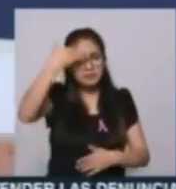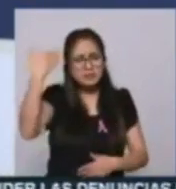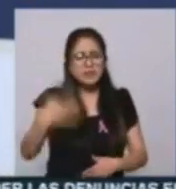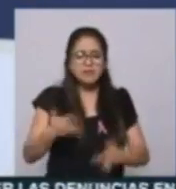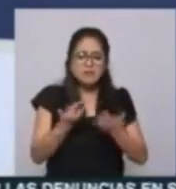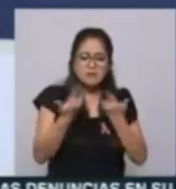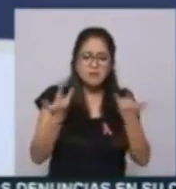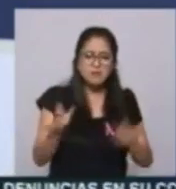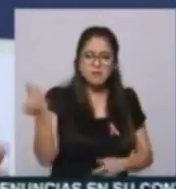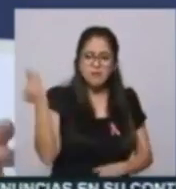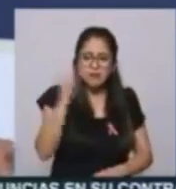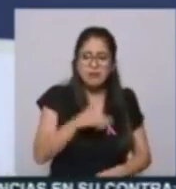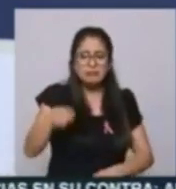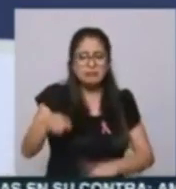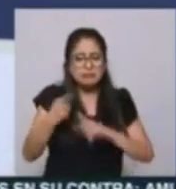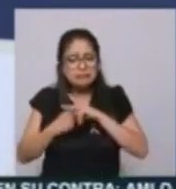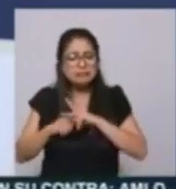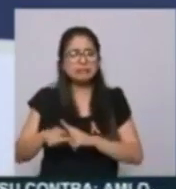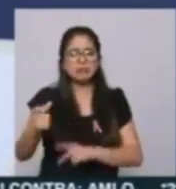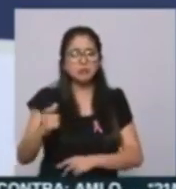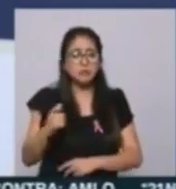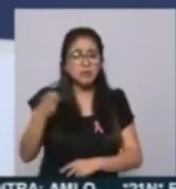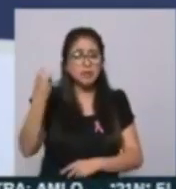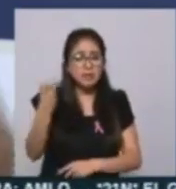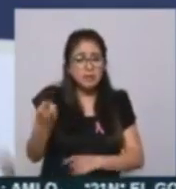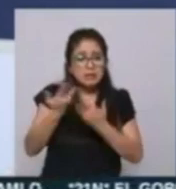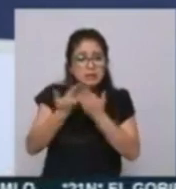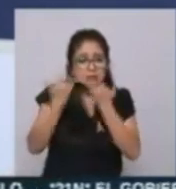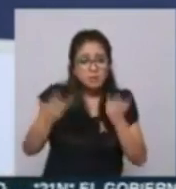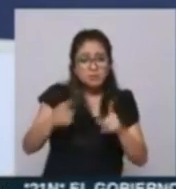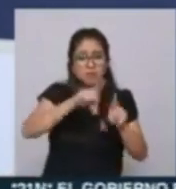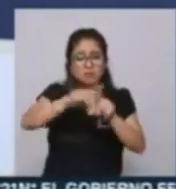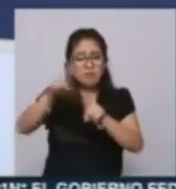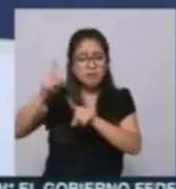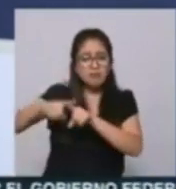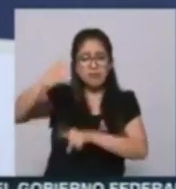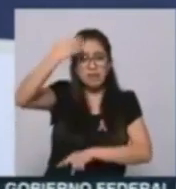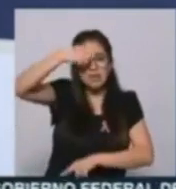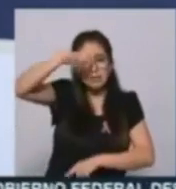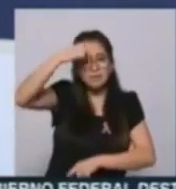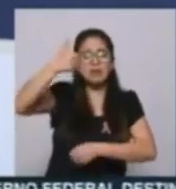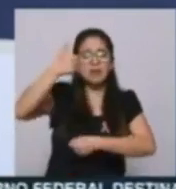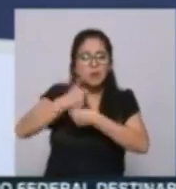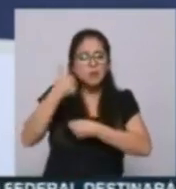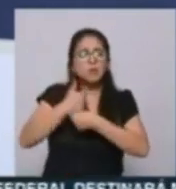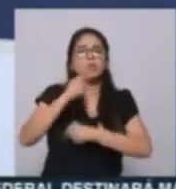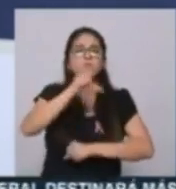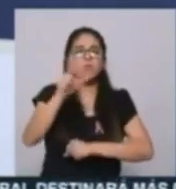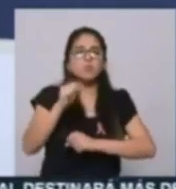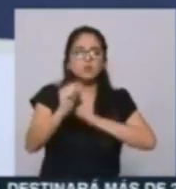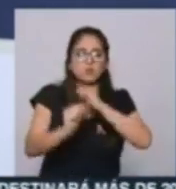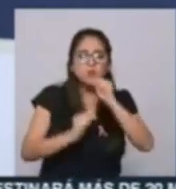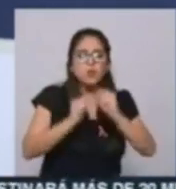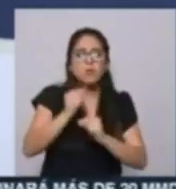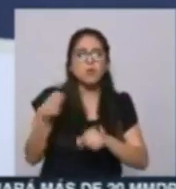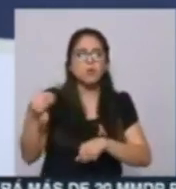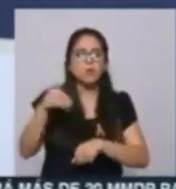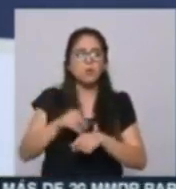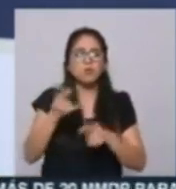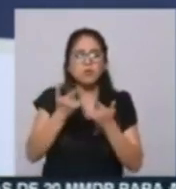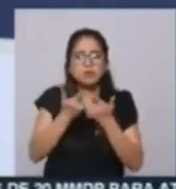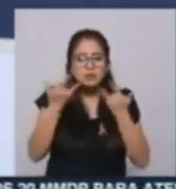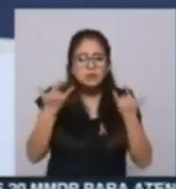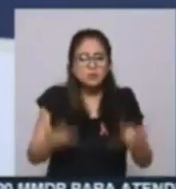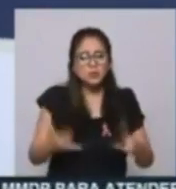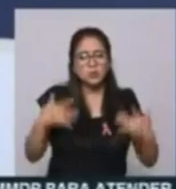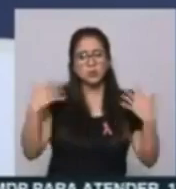que se crearon ahí, es decir, esta historia está recopilada de las experiencias, como bien mencionas, de los abuelos y poco a poco así se ha ido armando la historia, entonces es